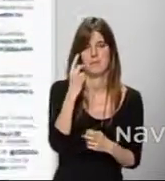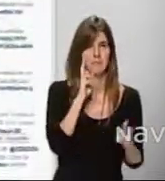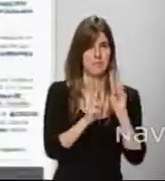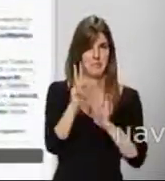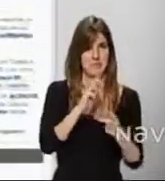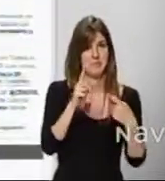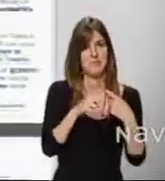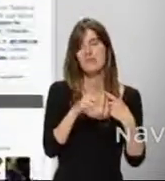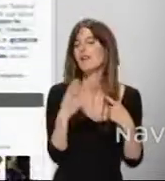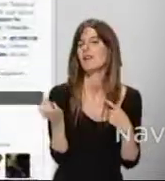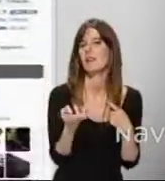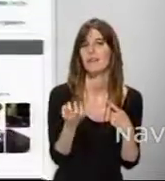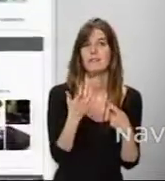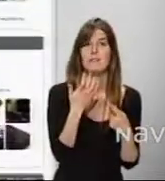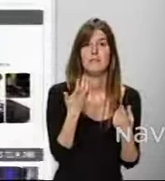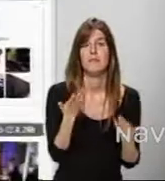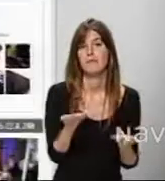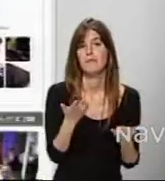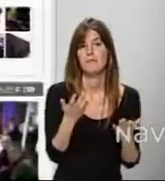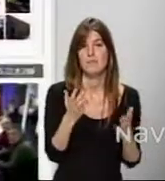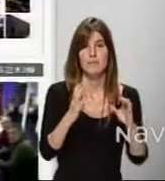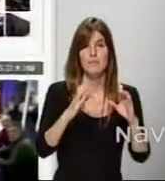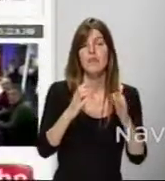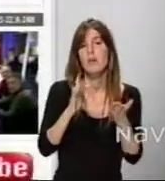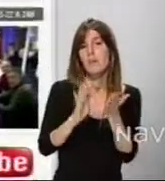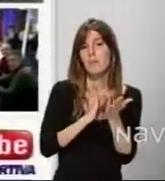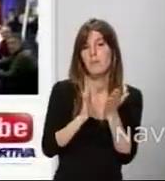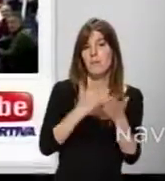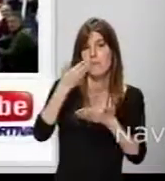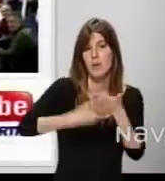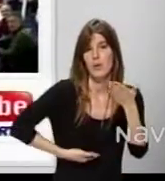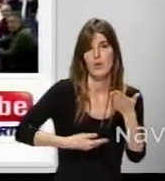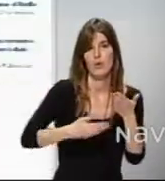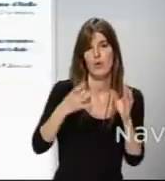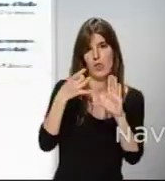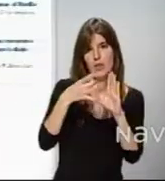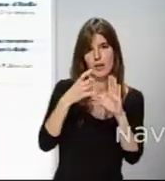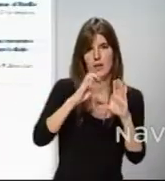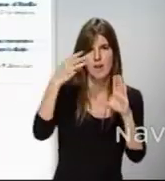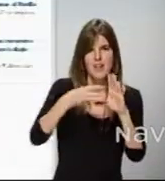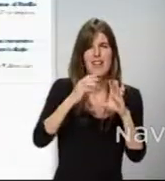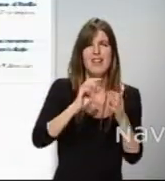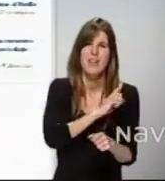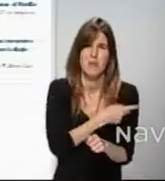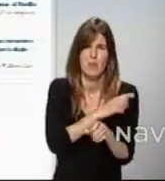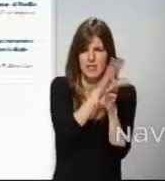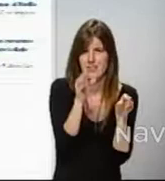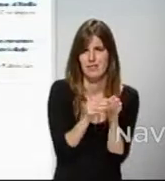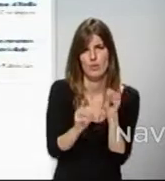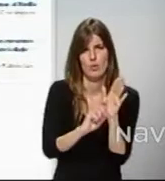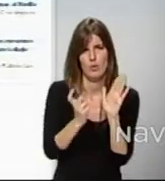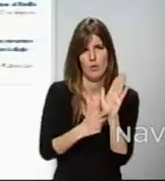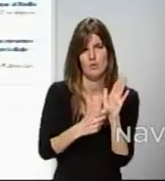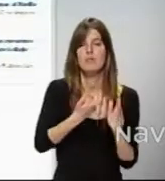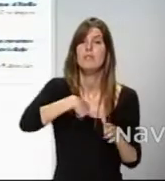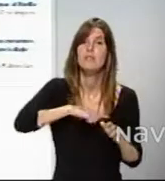del iceberg, pues es un medio de comunicación, un periódico digital que trata toda la información del deporte. Nosotros tenemos un lema,